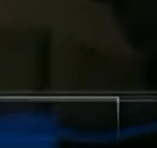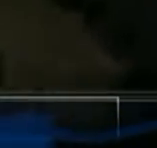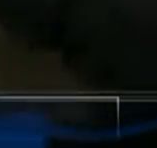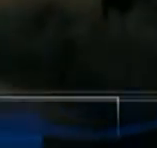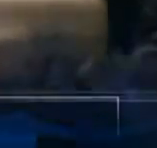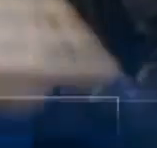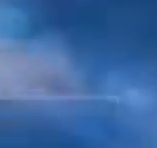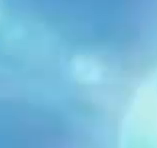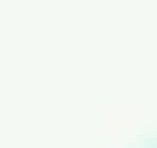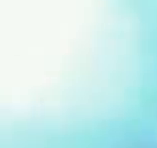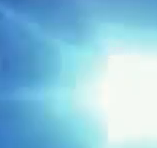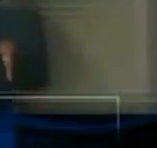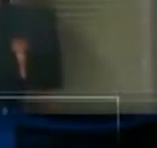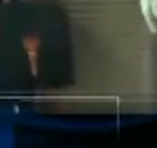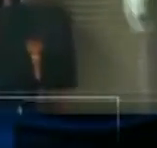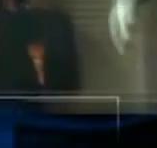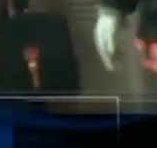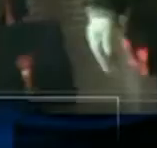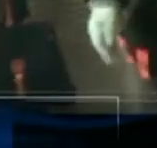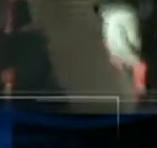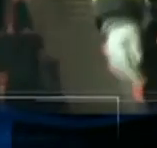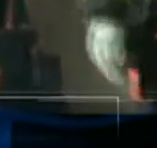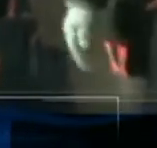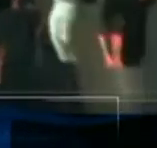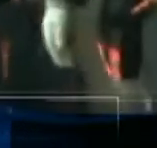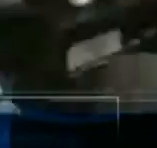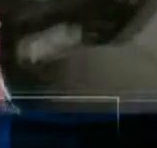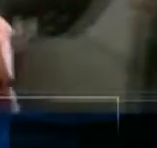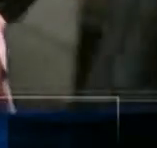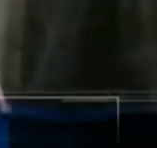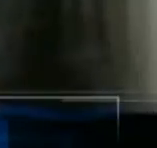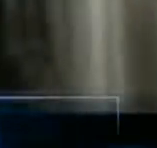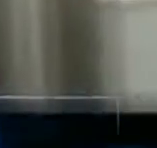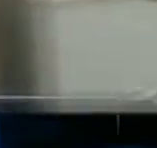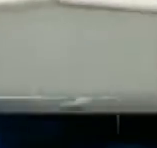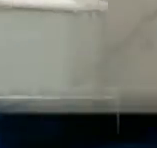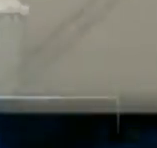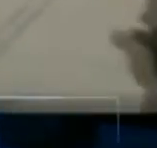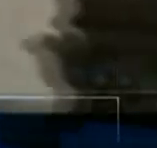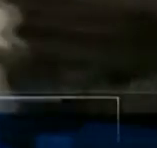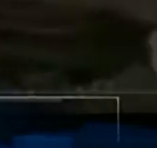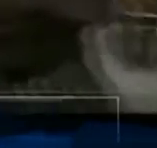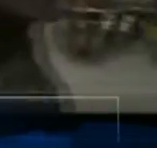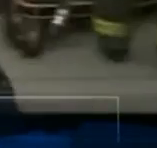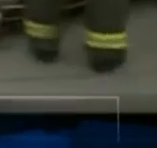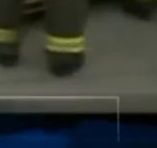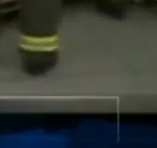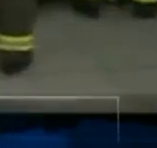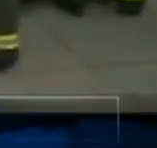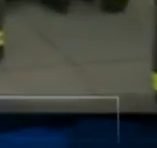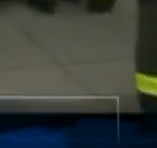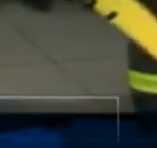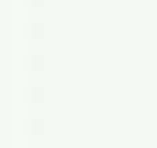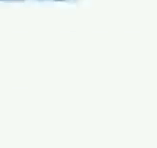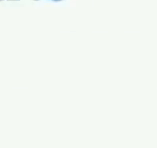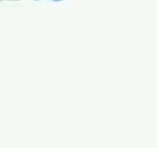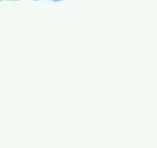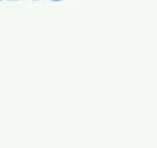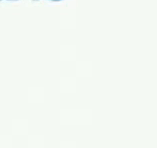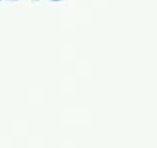contra la fiebre aftosa. En lo internacional, severo accidente ocasionado por el descarrilamiento de un tren en Nueva